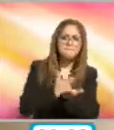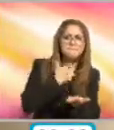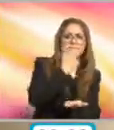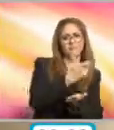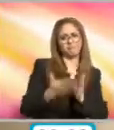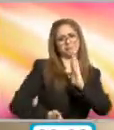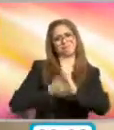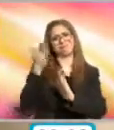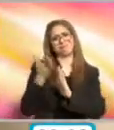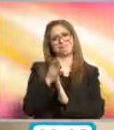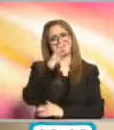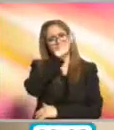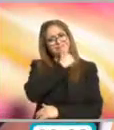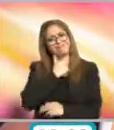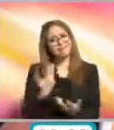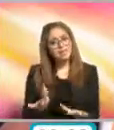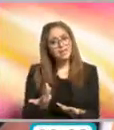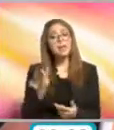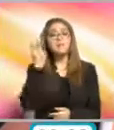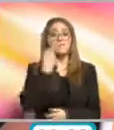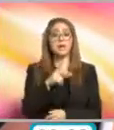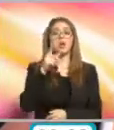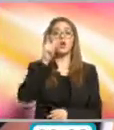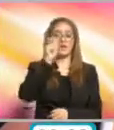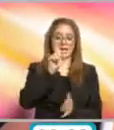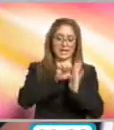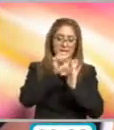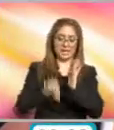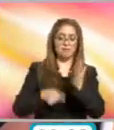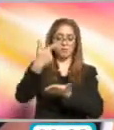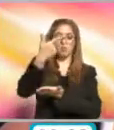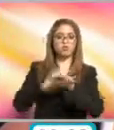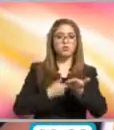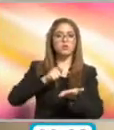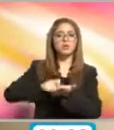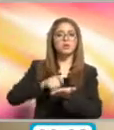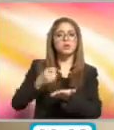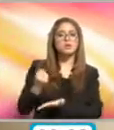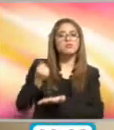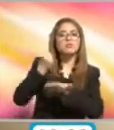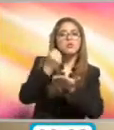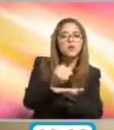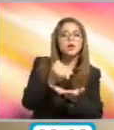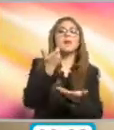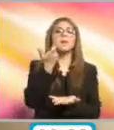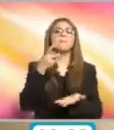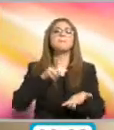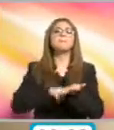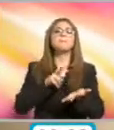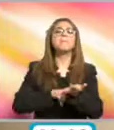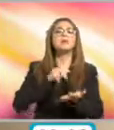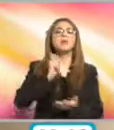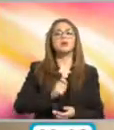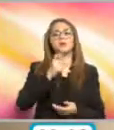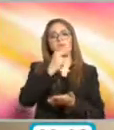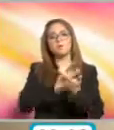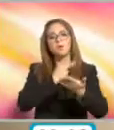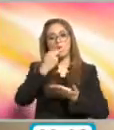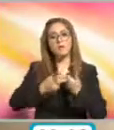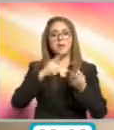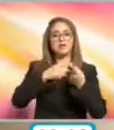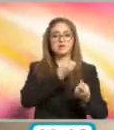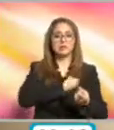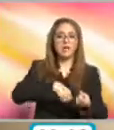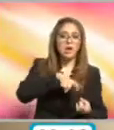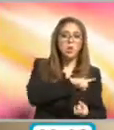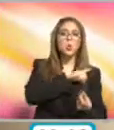propuesta la primera propuesta que conocemos de presupuesto de Donald Trump, esto se termina pagando con los recortes a programas de salud, de medio ambiente,